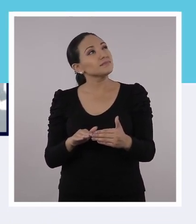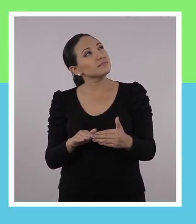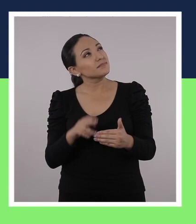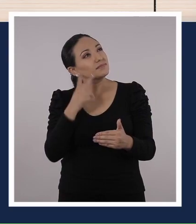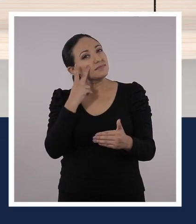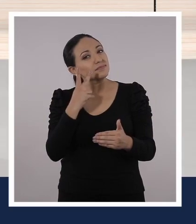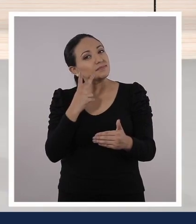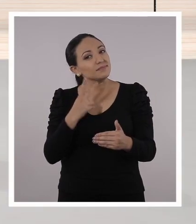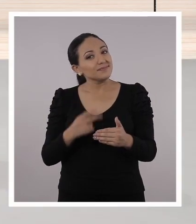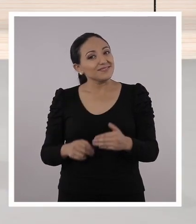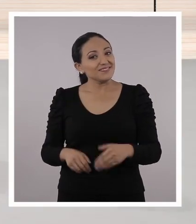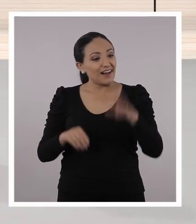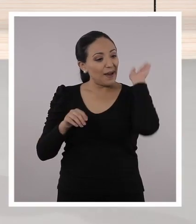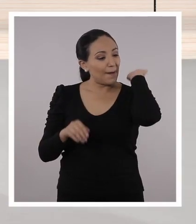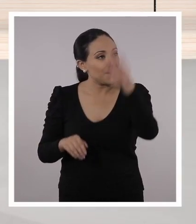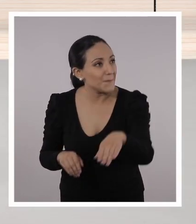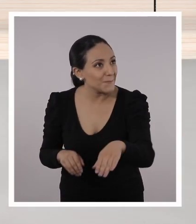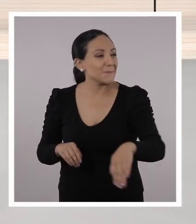línea.